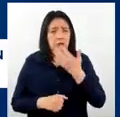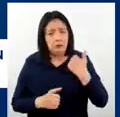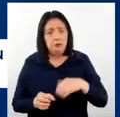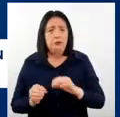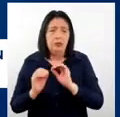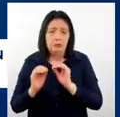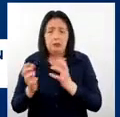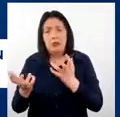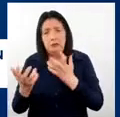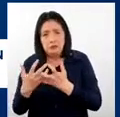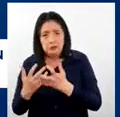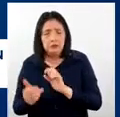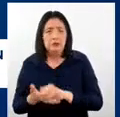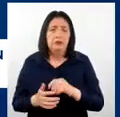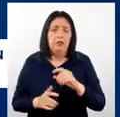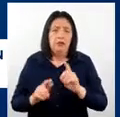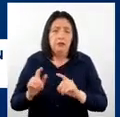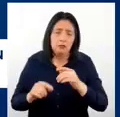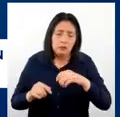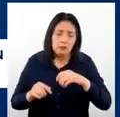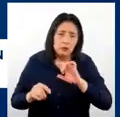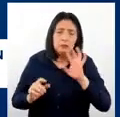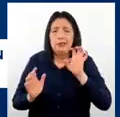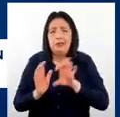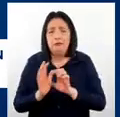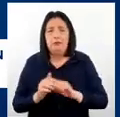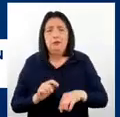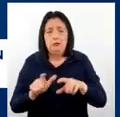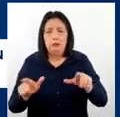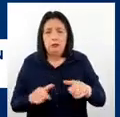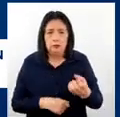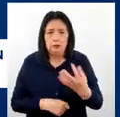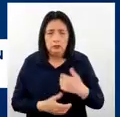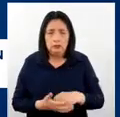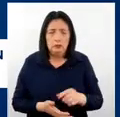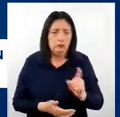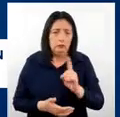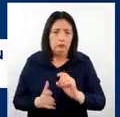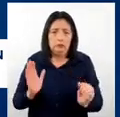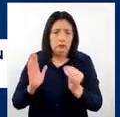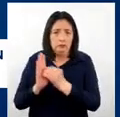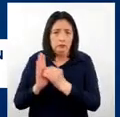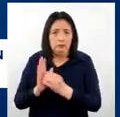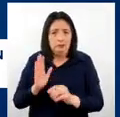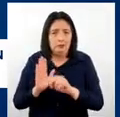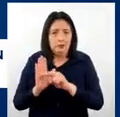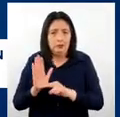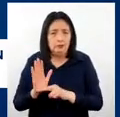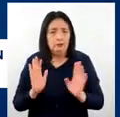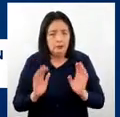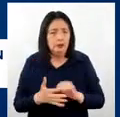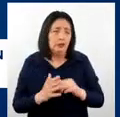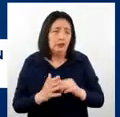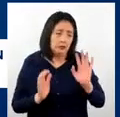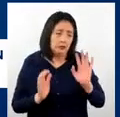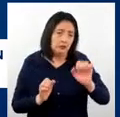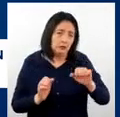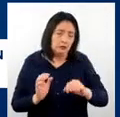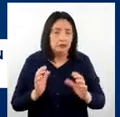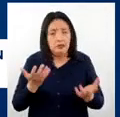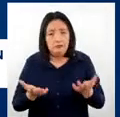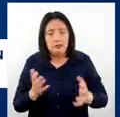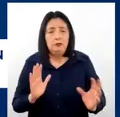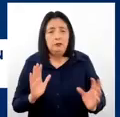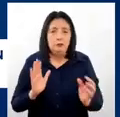a determinados supuestos. Por ejemplo, los lugares que tú mencionas no están contemplados en la norma y habría que ver si deberían ser contemplados, pero no es en